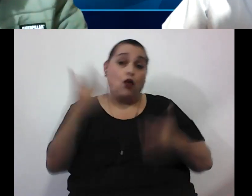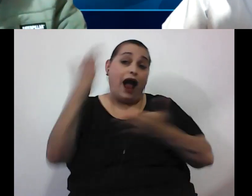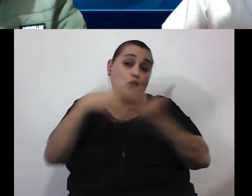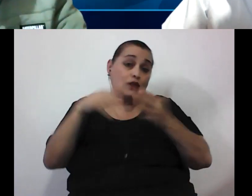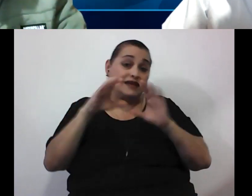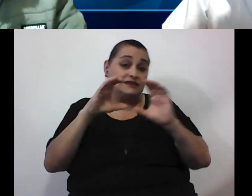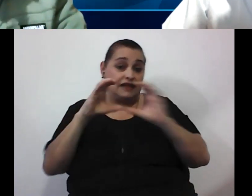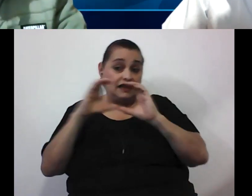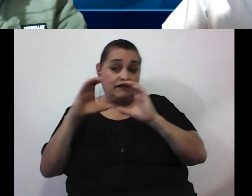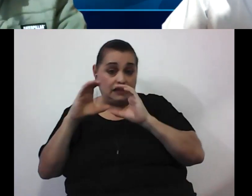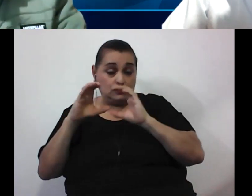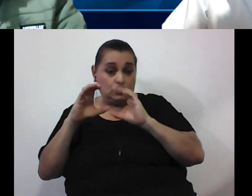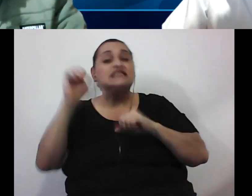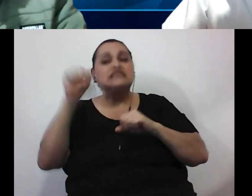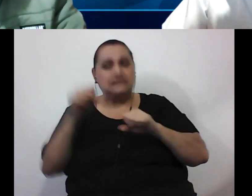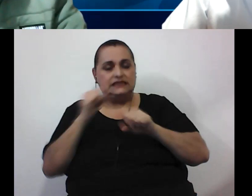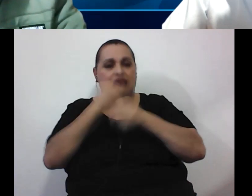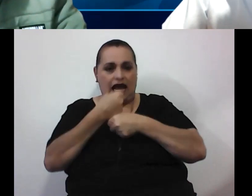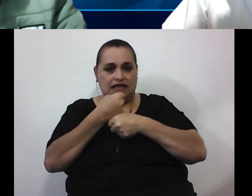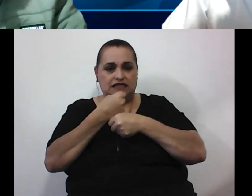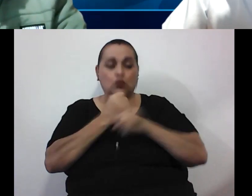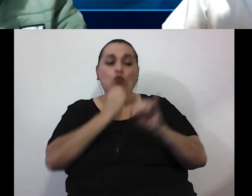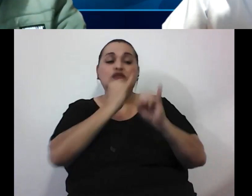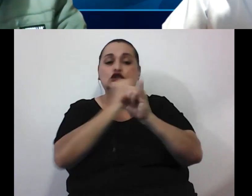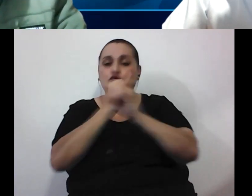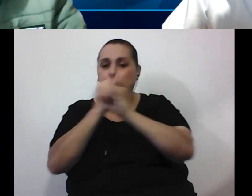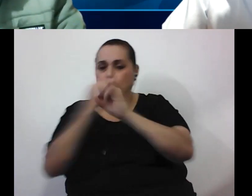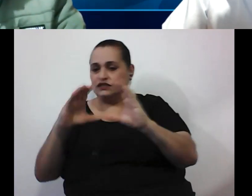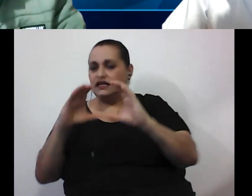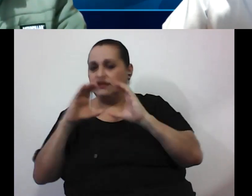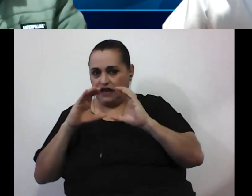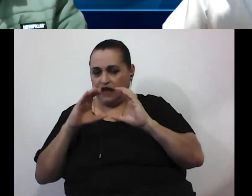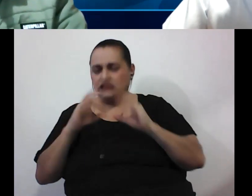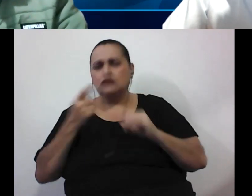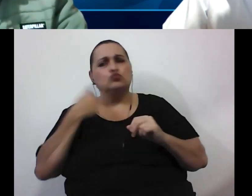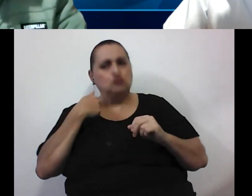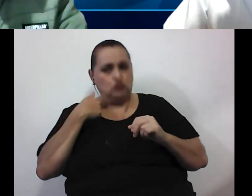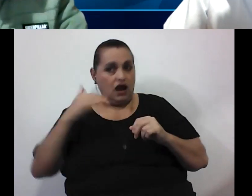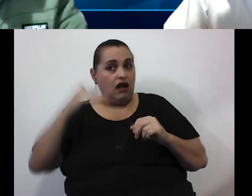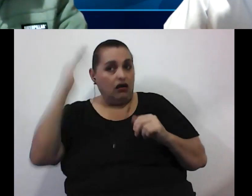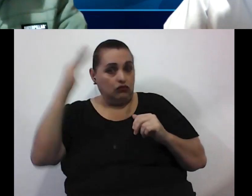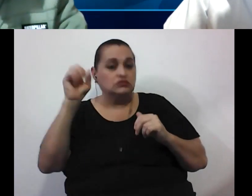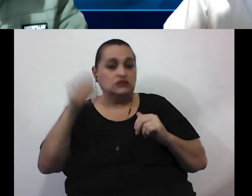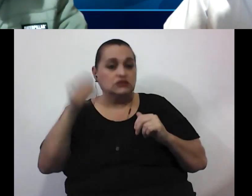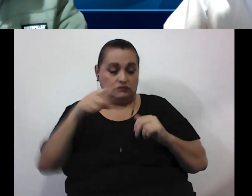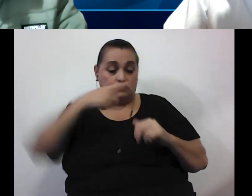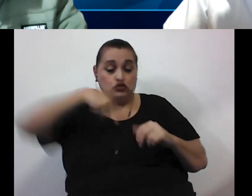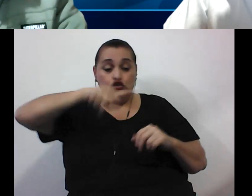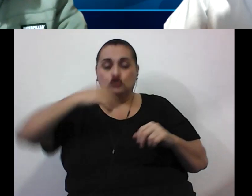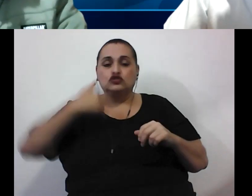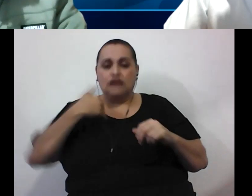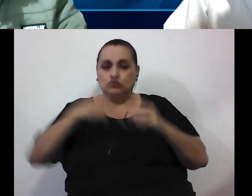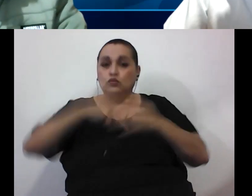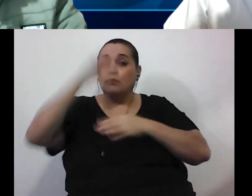certificaciones sí se hacen con entidades certificadoras, es bastante costosas. Nosotros tenemos un programa,